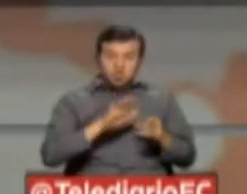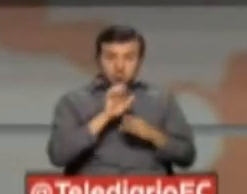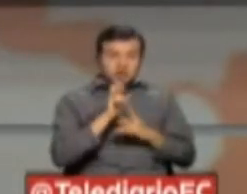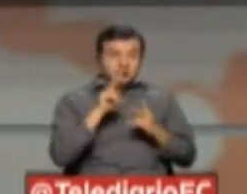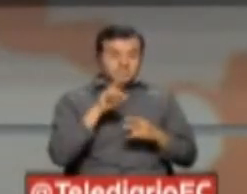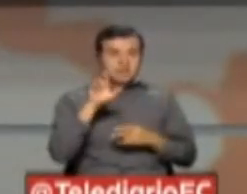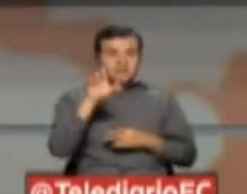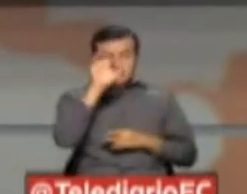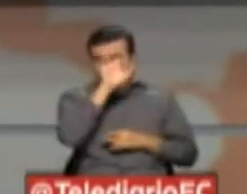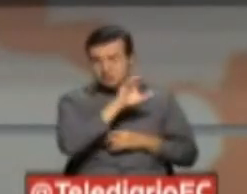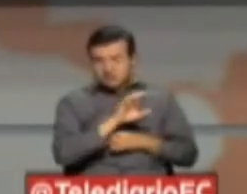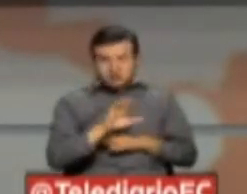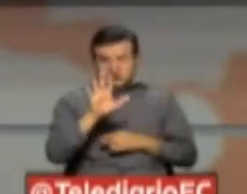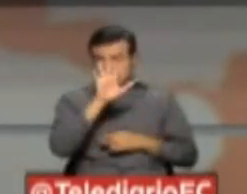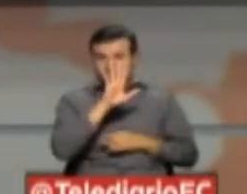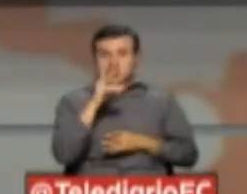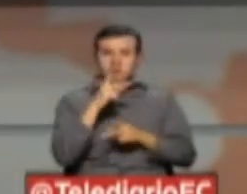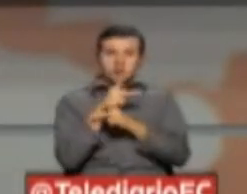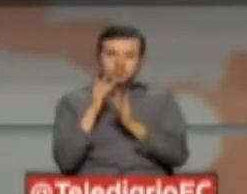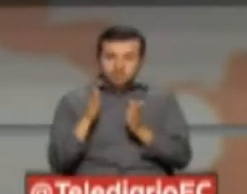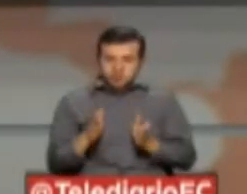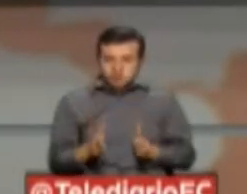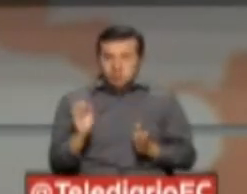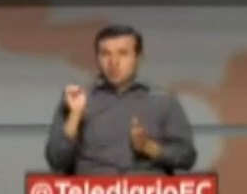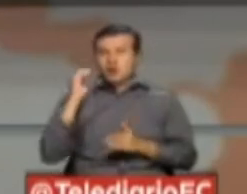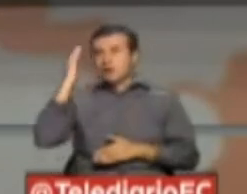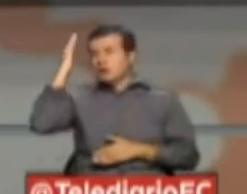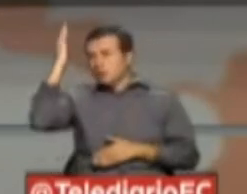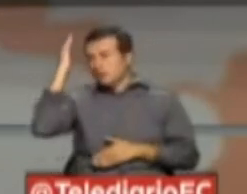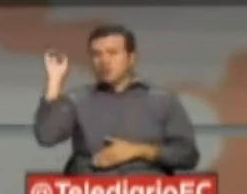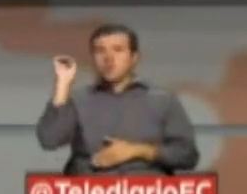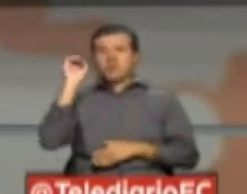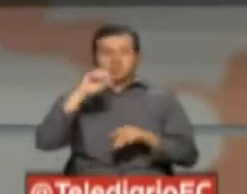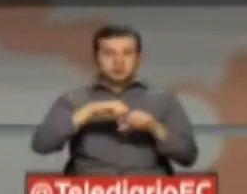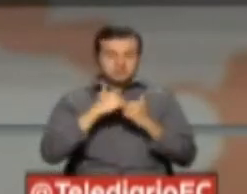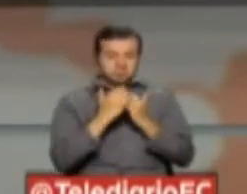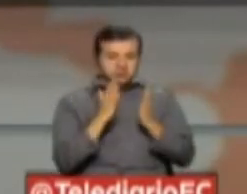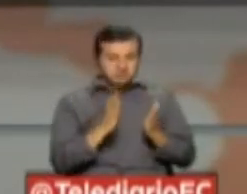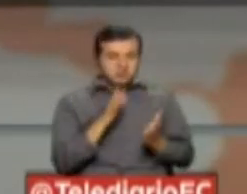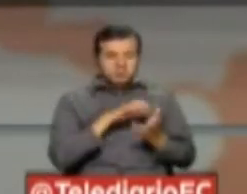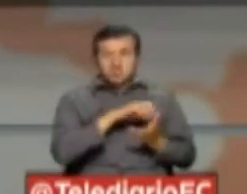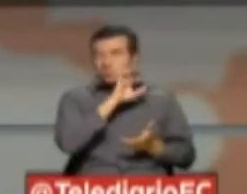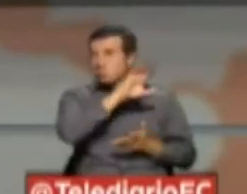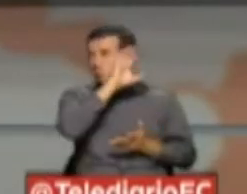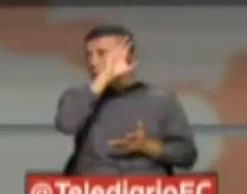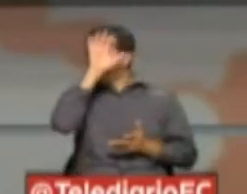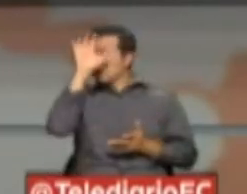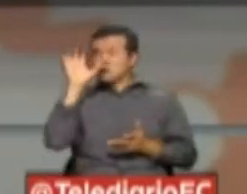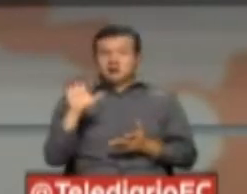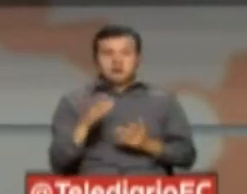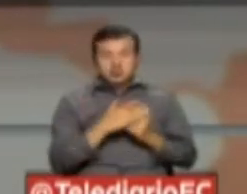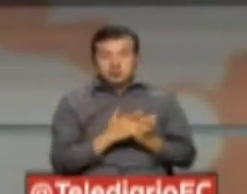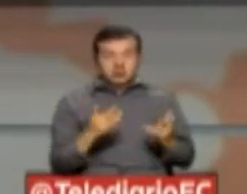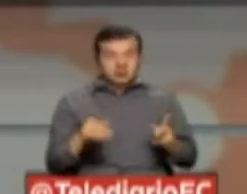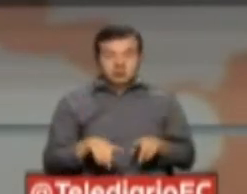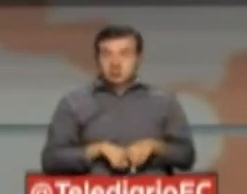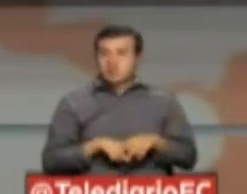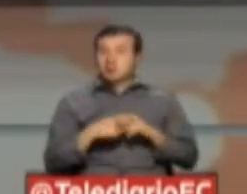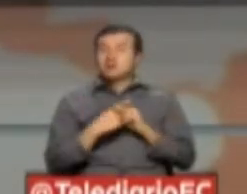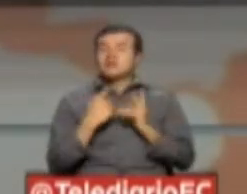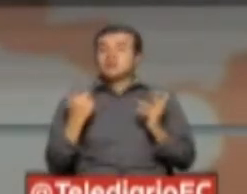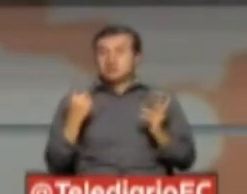existe un un concejal o un alcalde un asambleísta de tal o cual provincia que empieza a